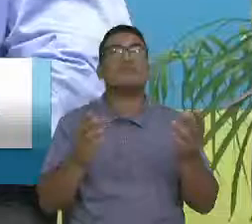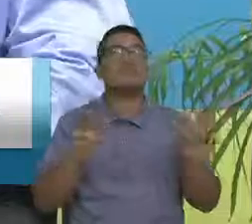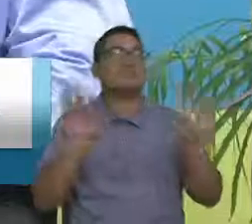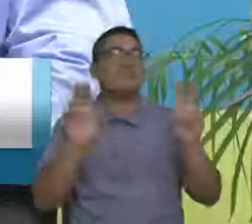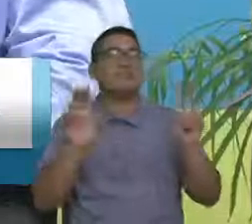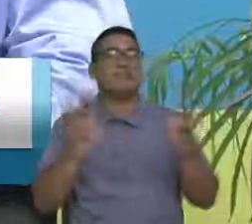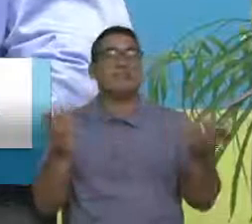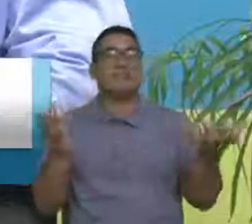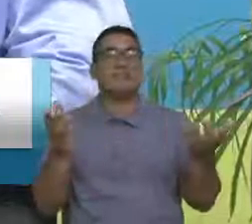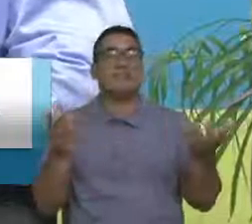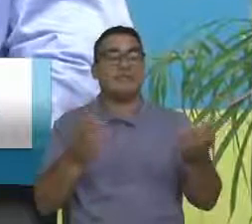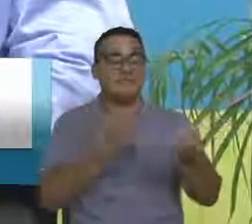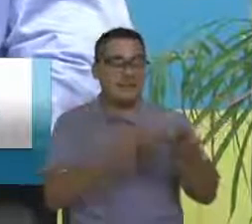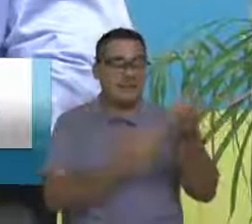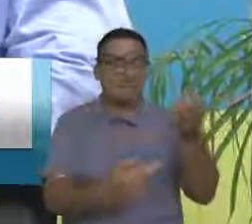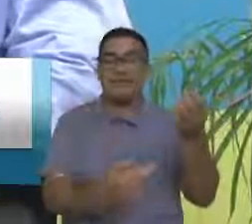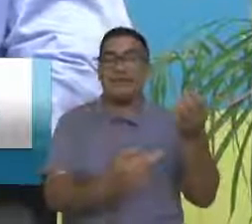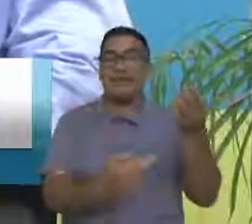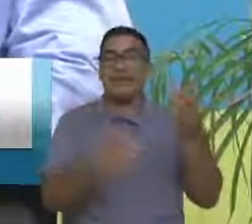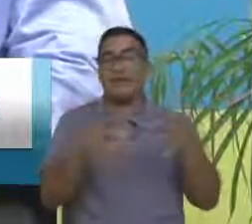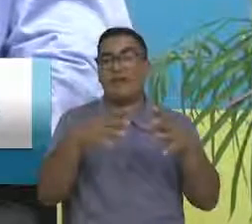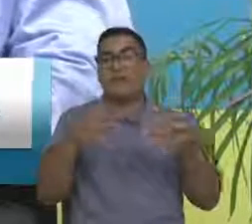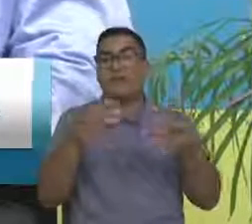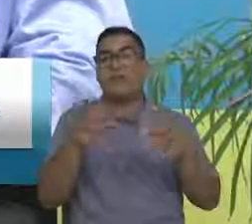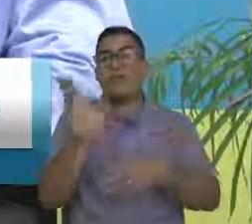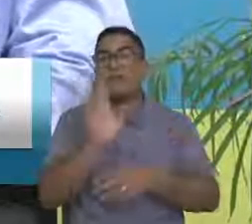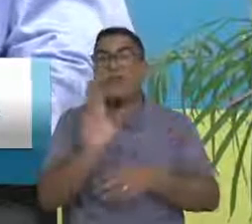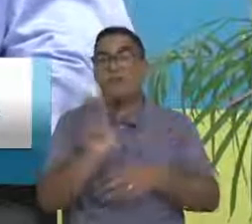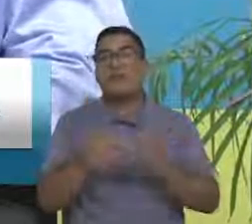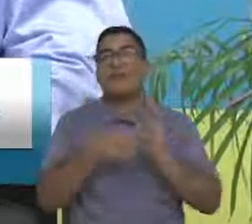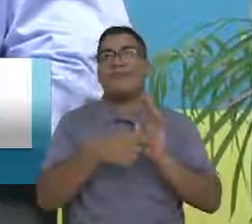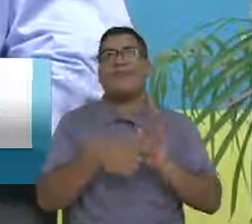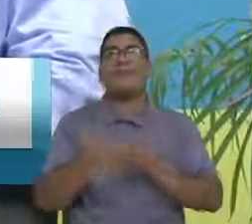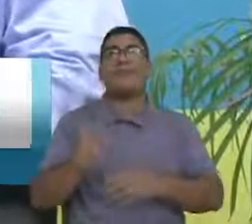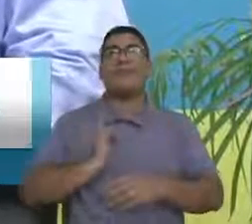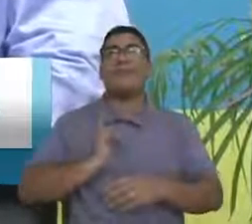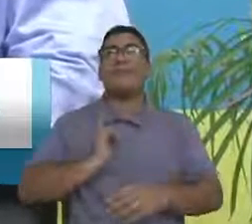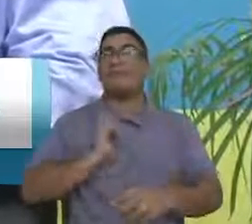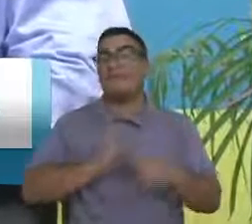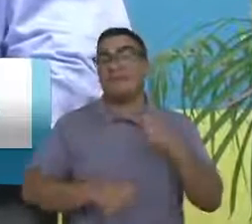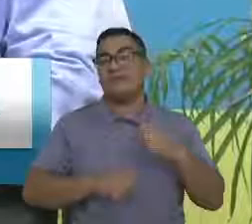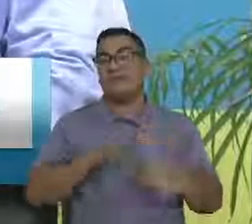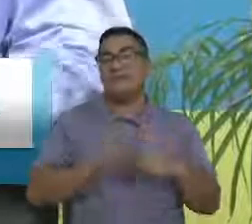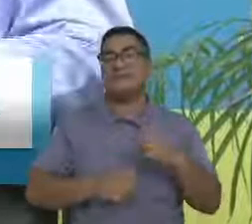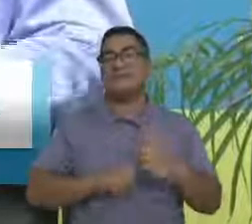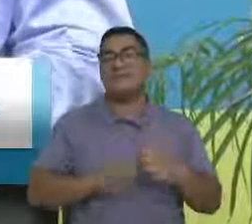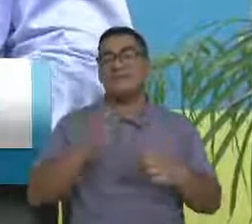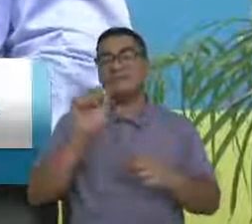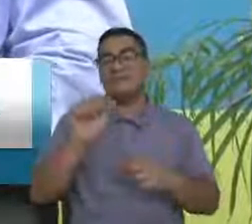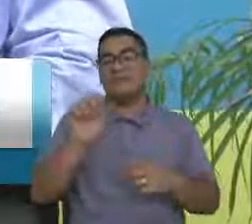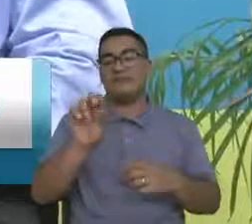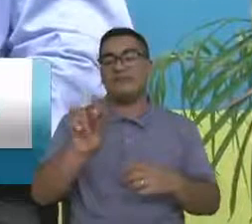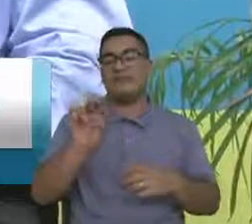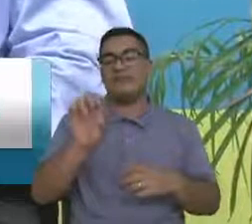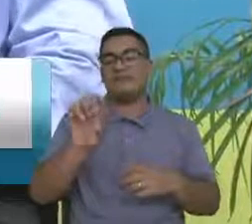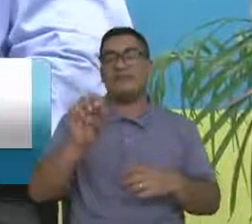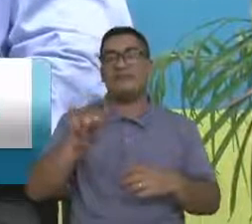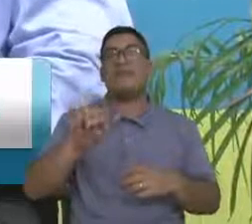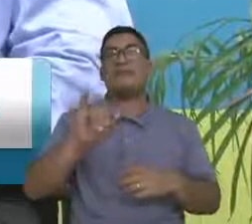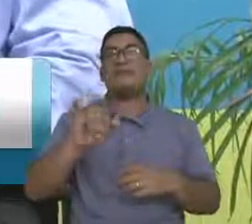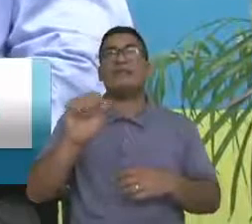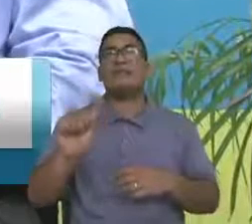producción de glóbulos rojos de la sangre, y por eso nosotros vamos a tener acompañamiento de anemia, vamos a tener